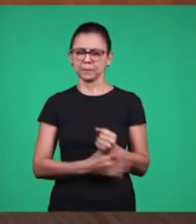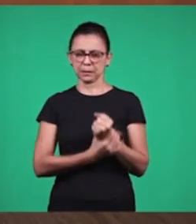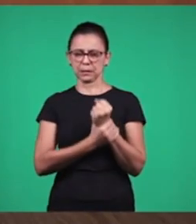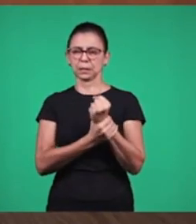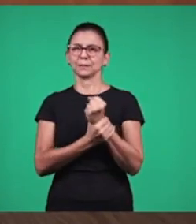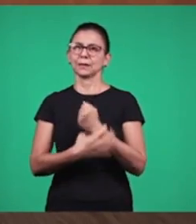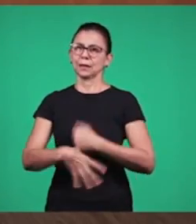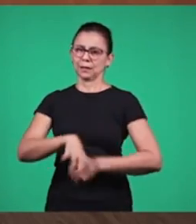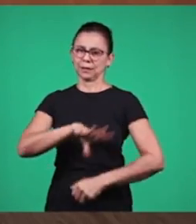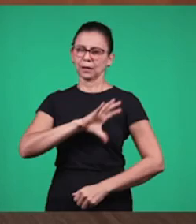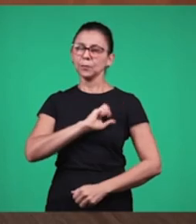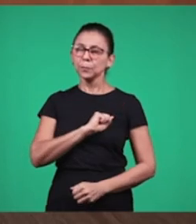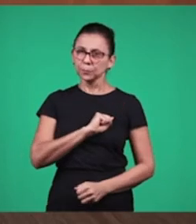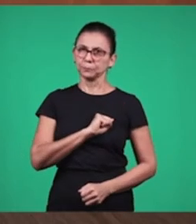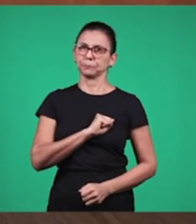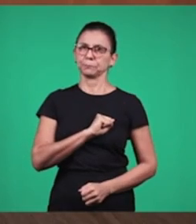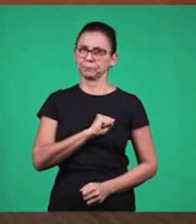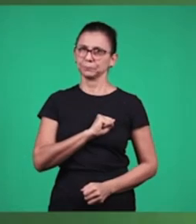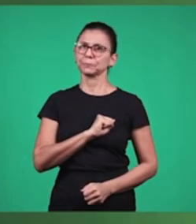seguridad y amor.